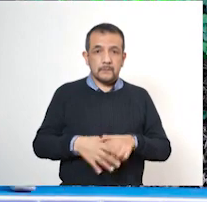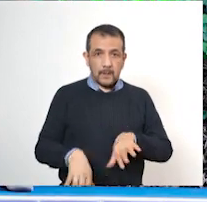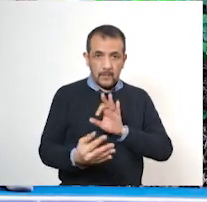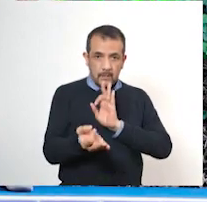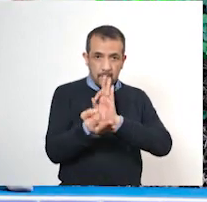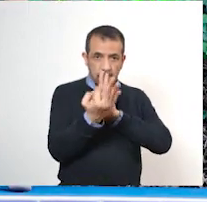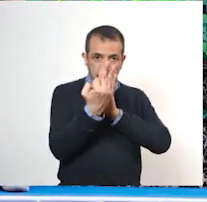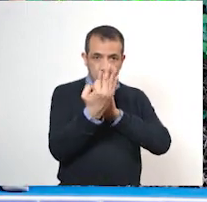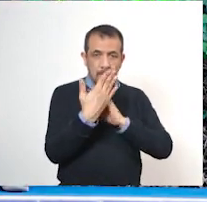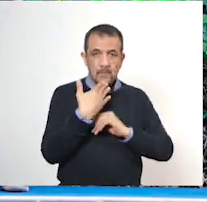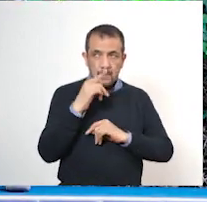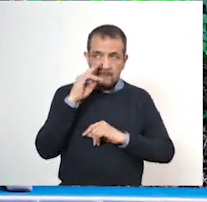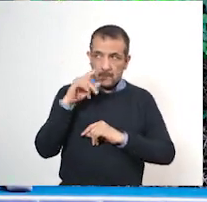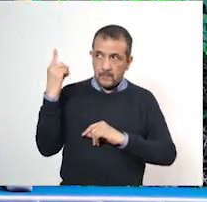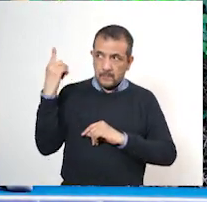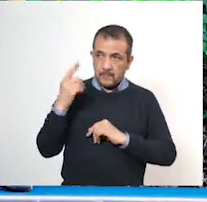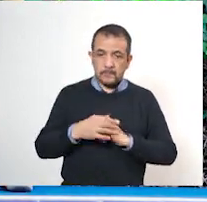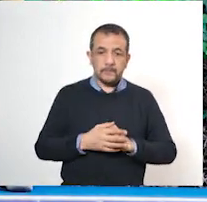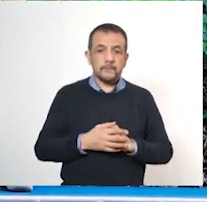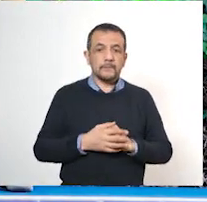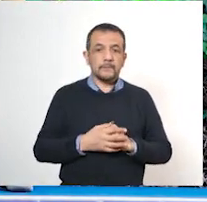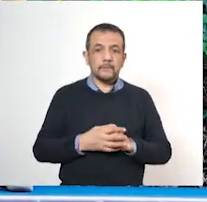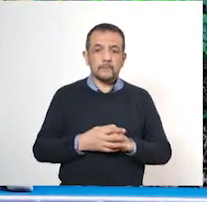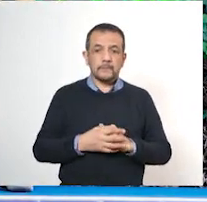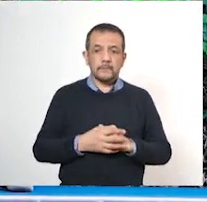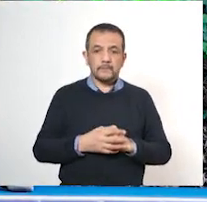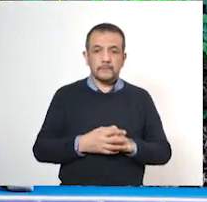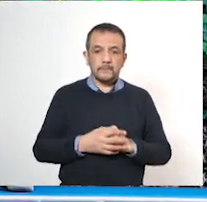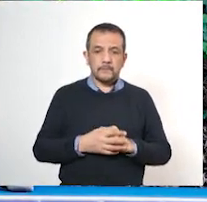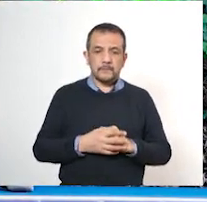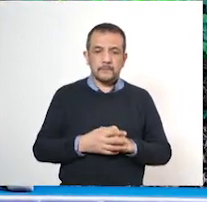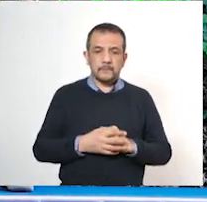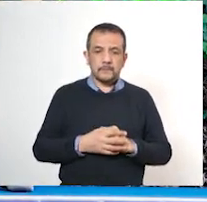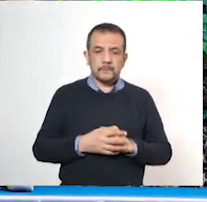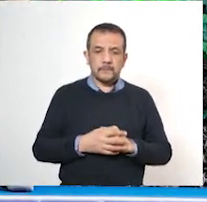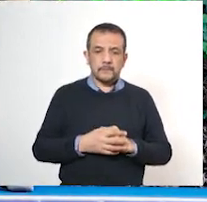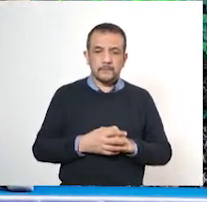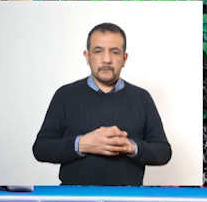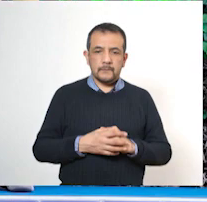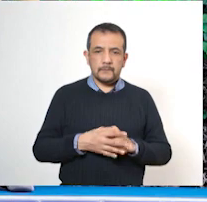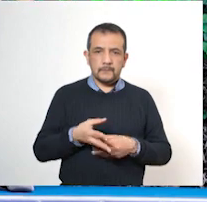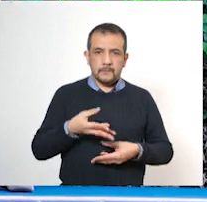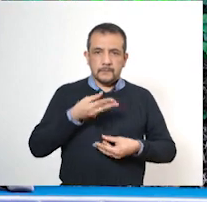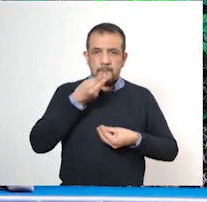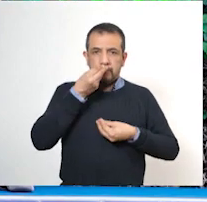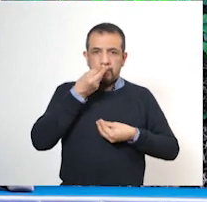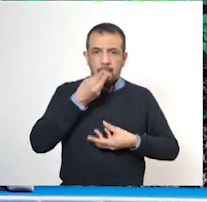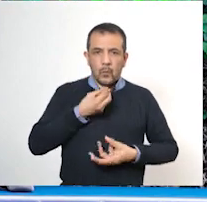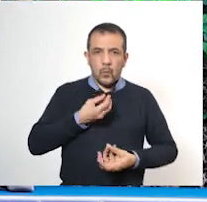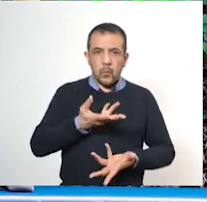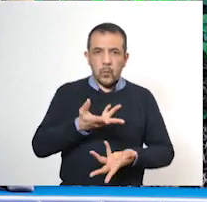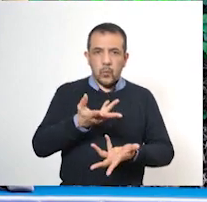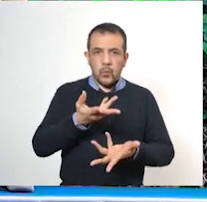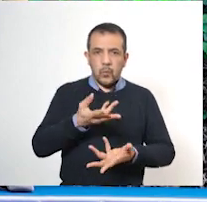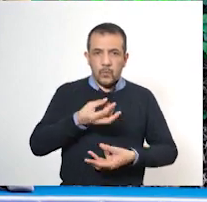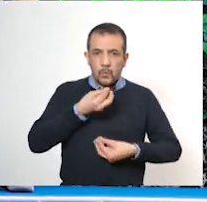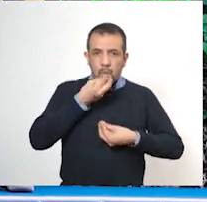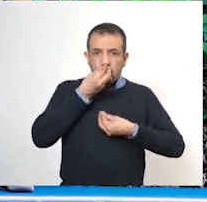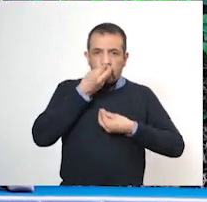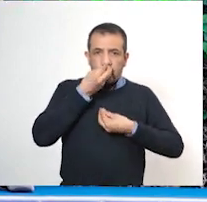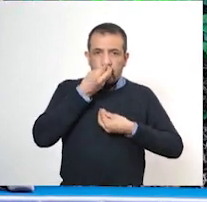de frente. Una, dos. Subo y bajo. Inhalo,